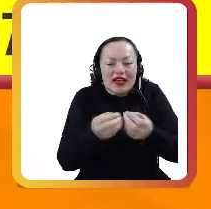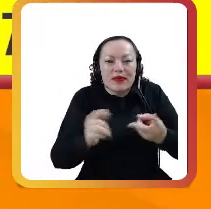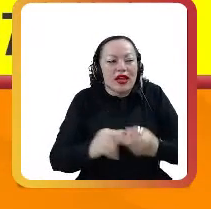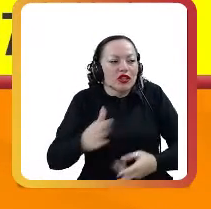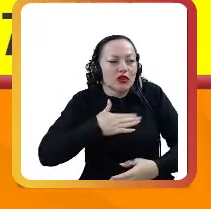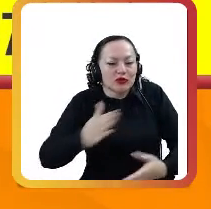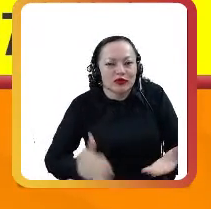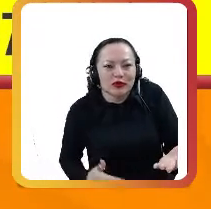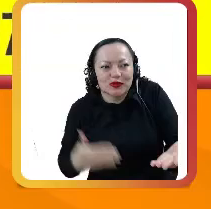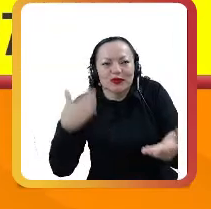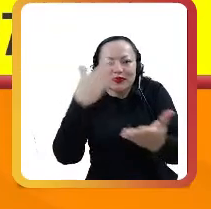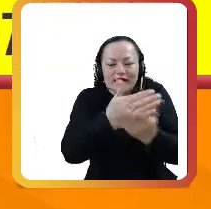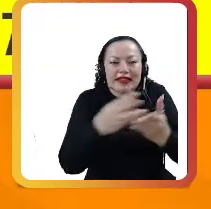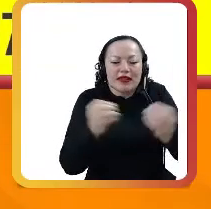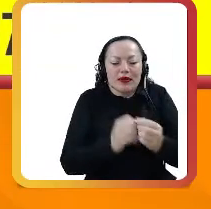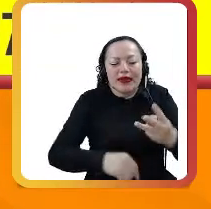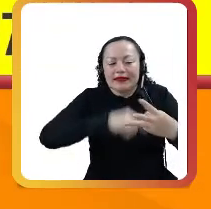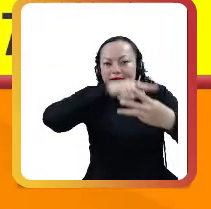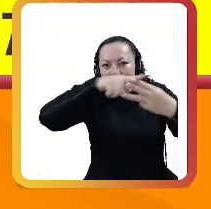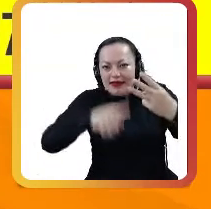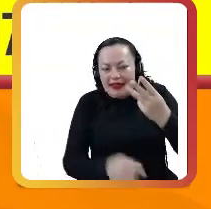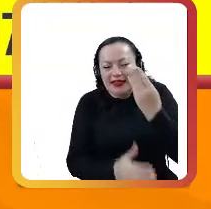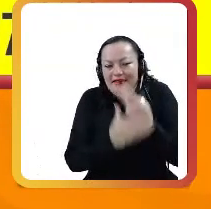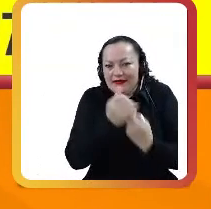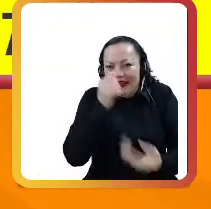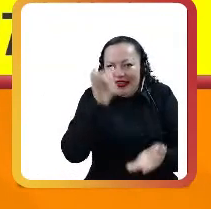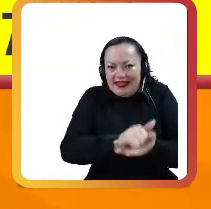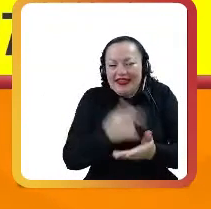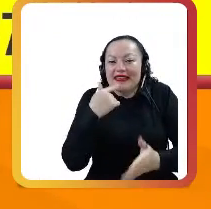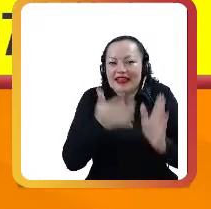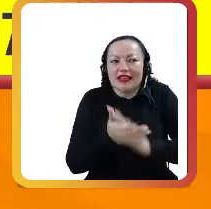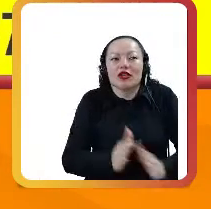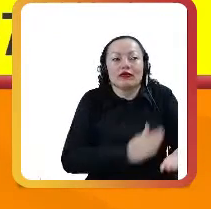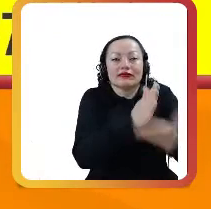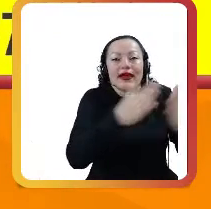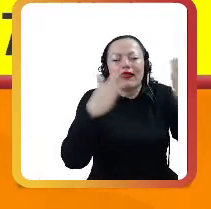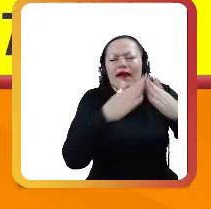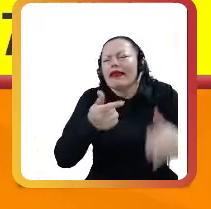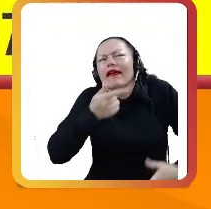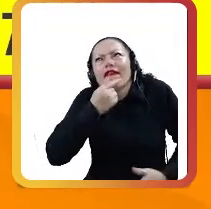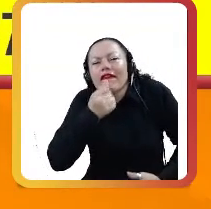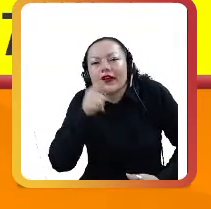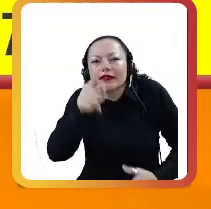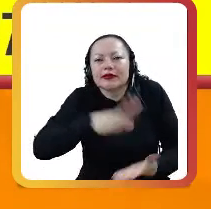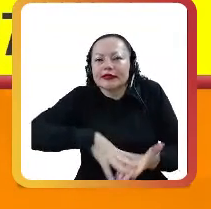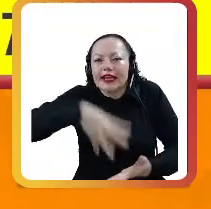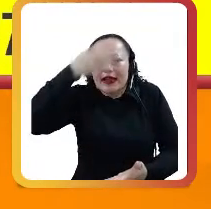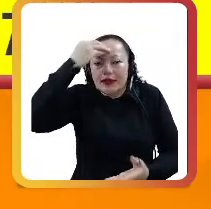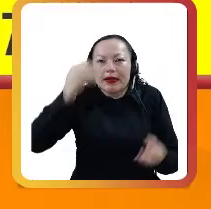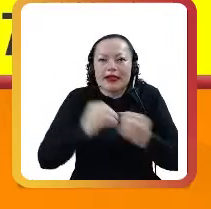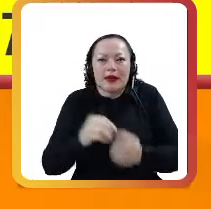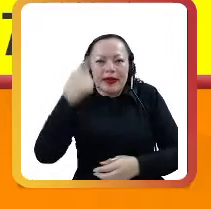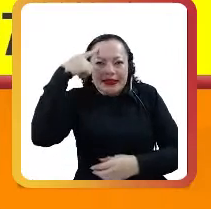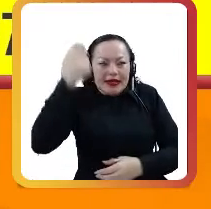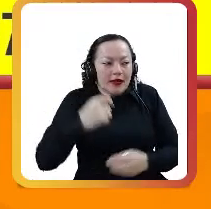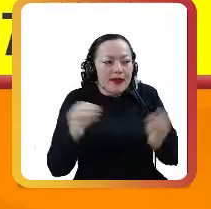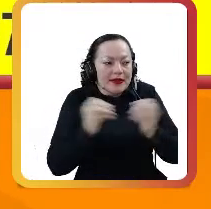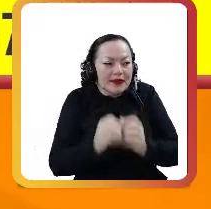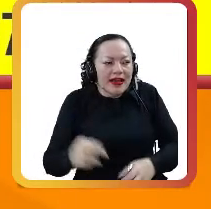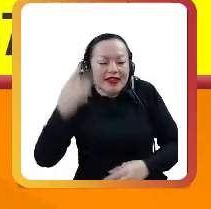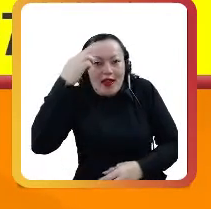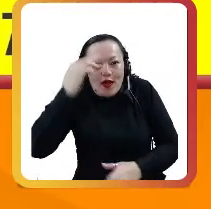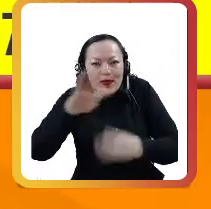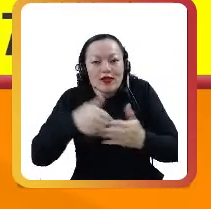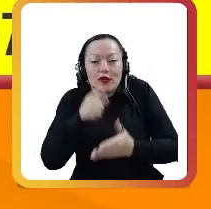están. Entonces, estas tres marcas les llevan a usted el regalito a la casa. Súper fácil para que lo tengan en cuenta y obviamente pues también